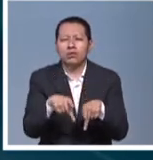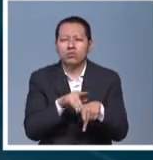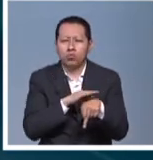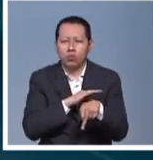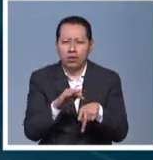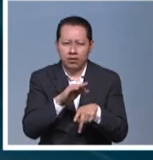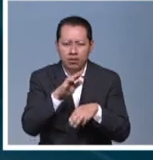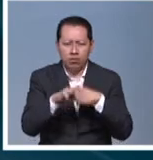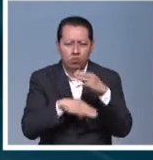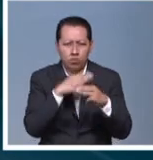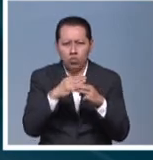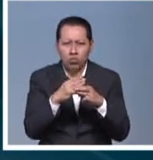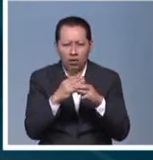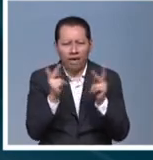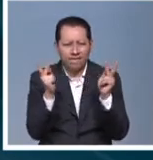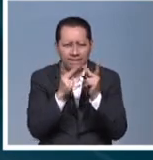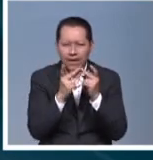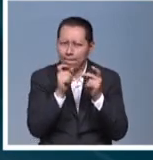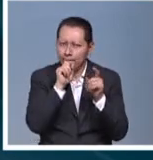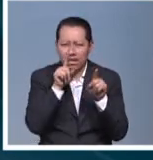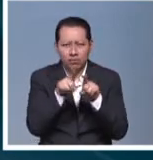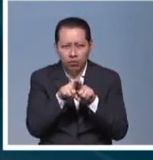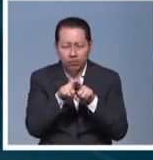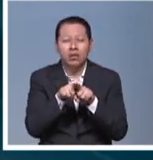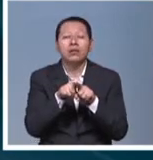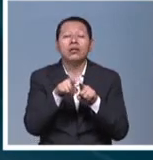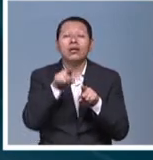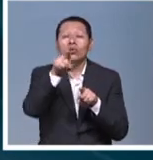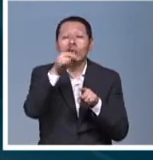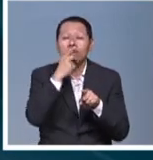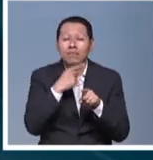mundos paralelos que enriquecen al nuestro. Cuénteme qué lee,